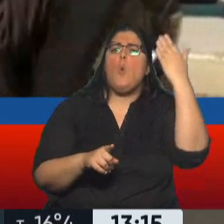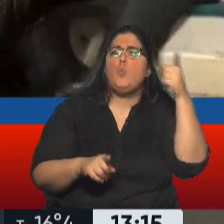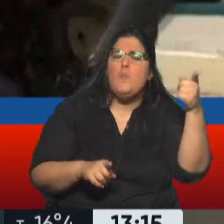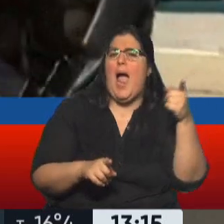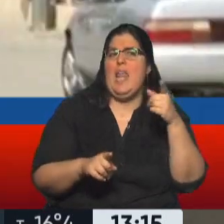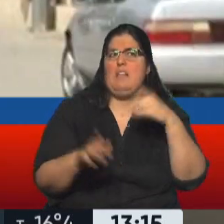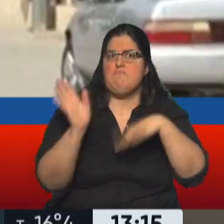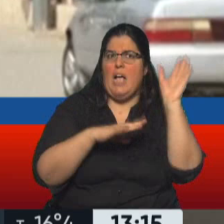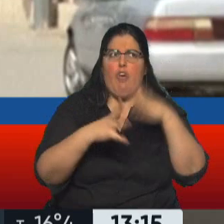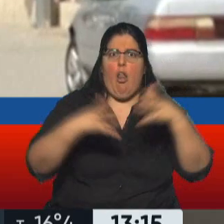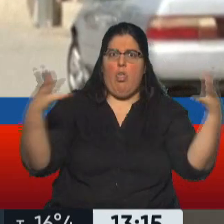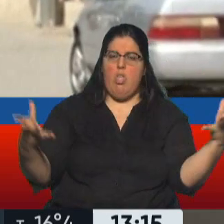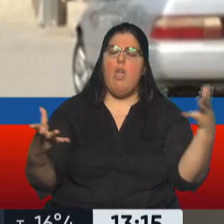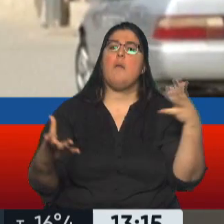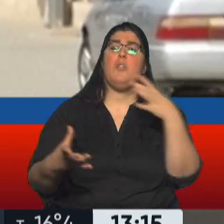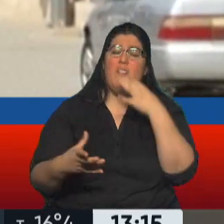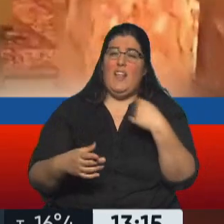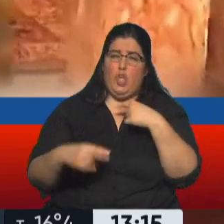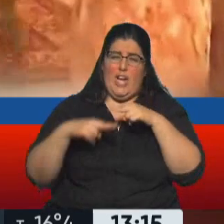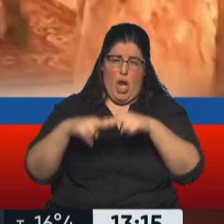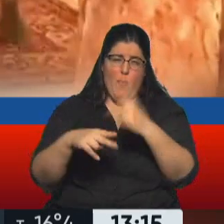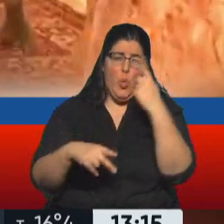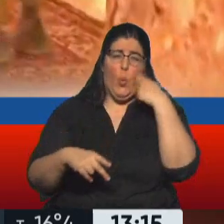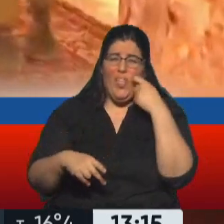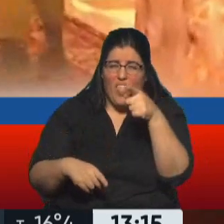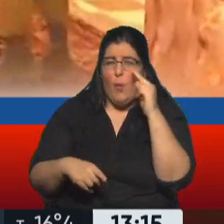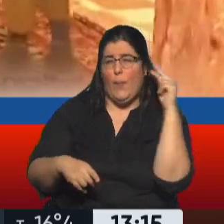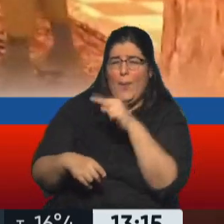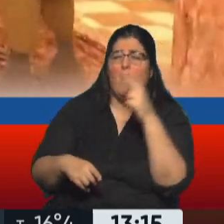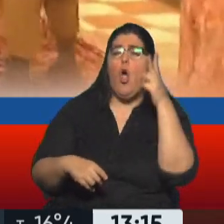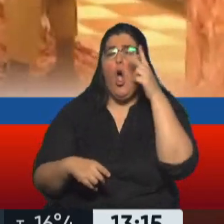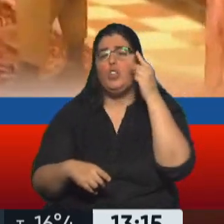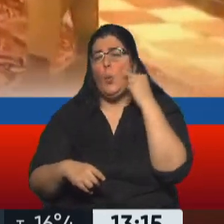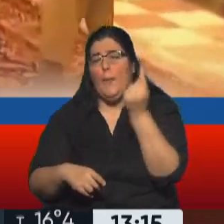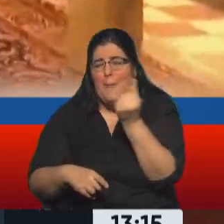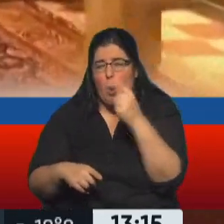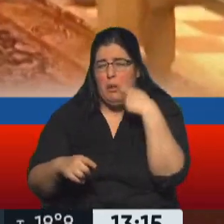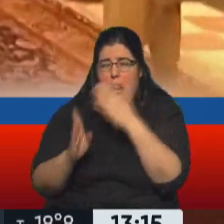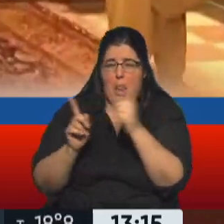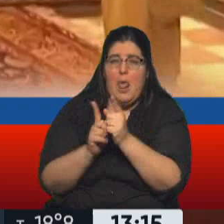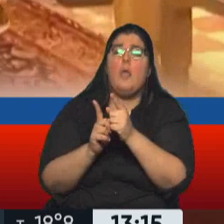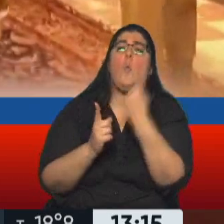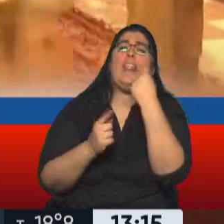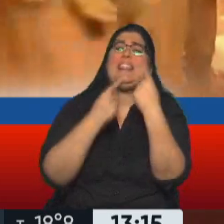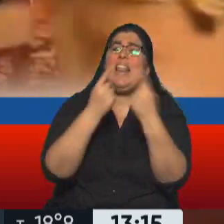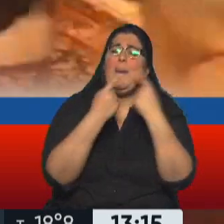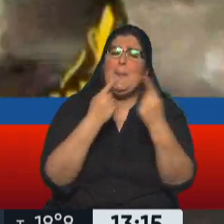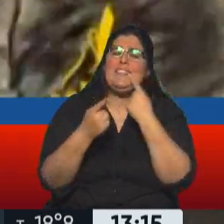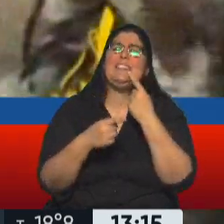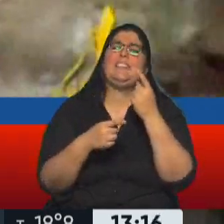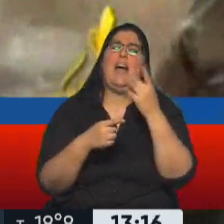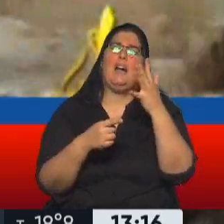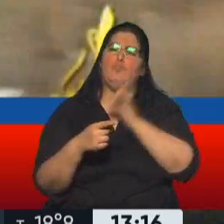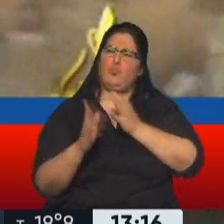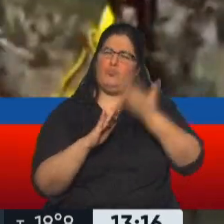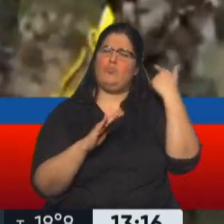y recomiendo en ese sentido, si pueden ver un video, no dura más que 8 o 9 minutos, de una entrevista que le hicieron hace unos años en la